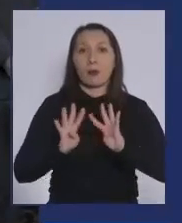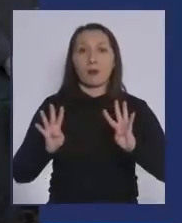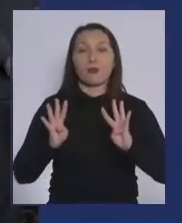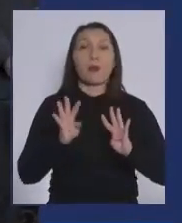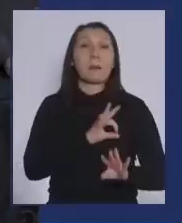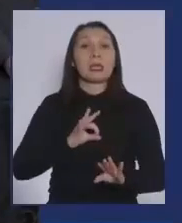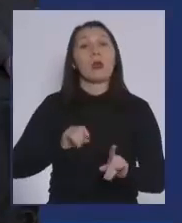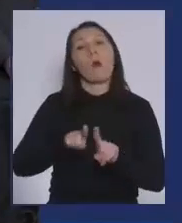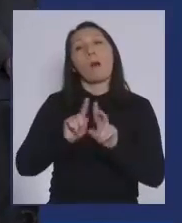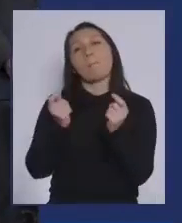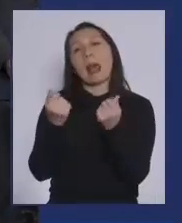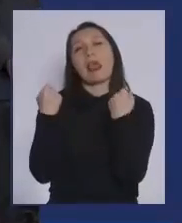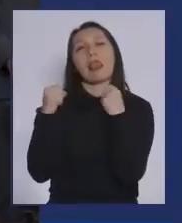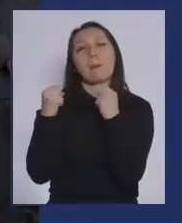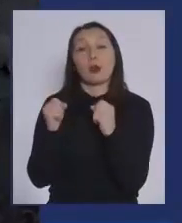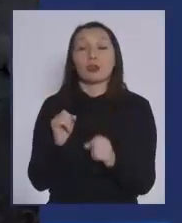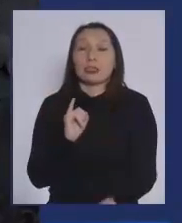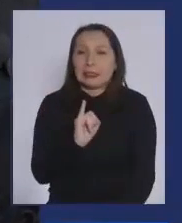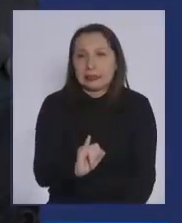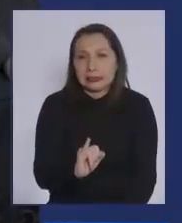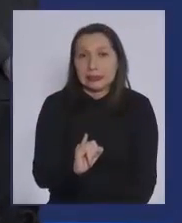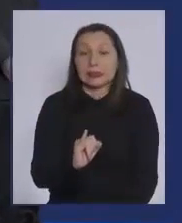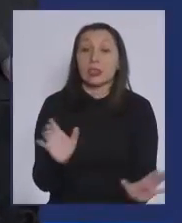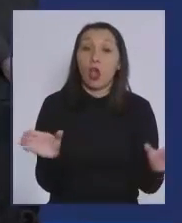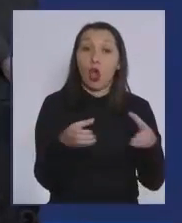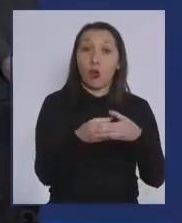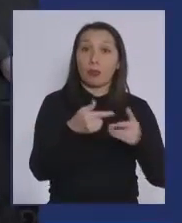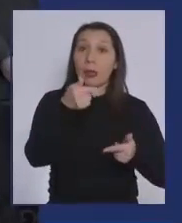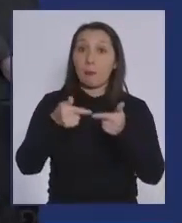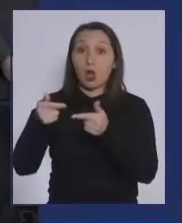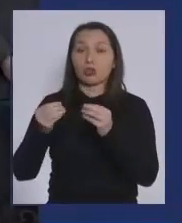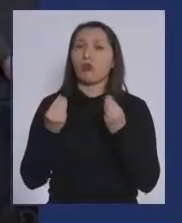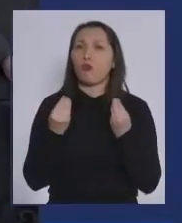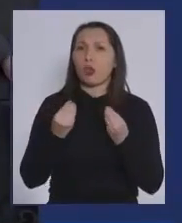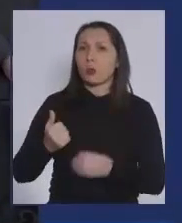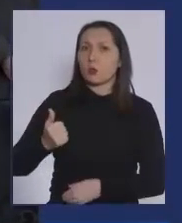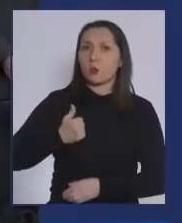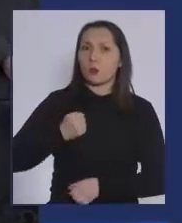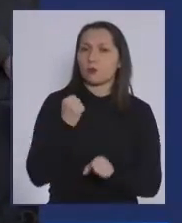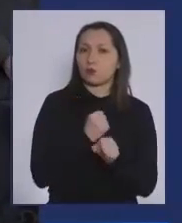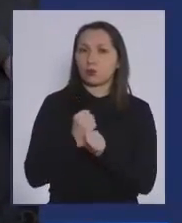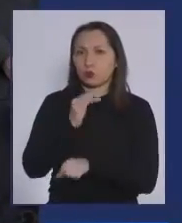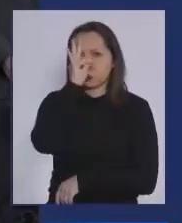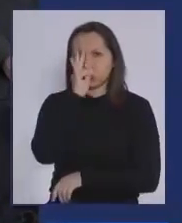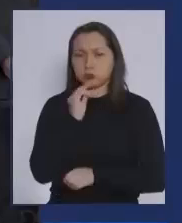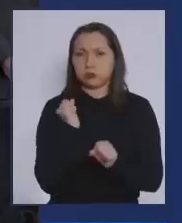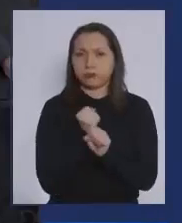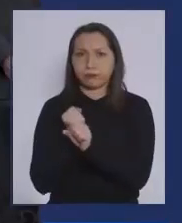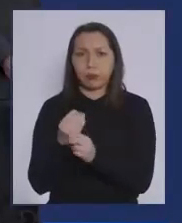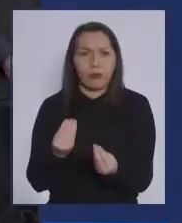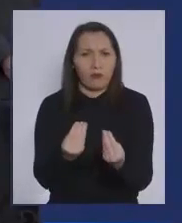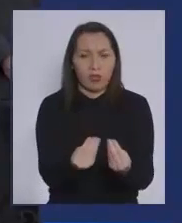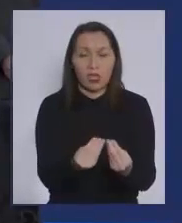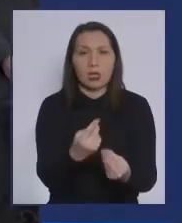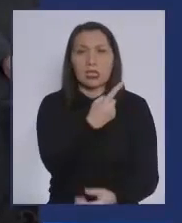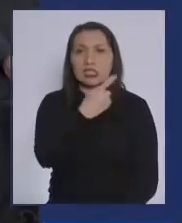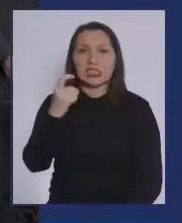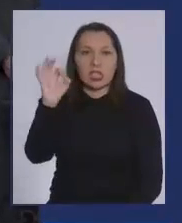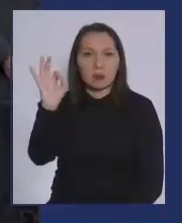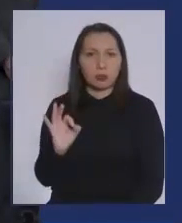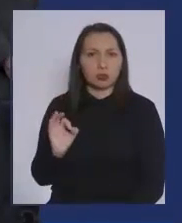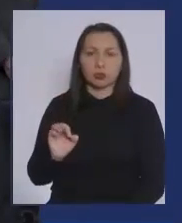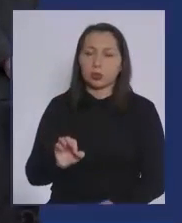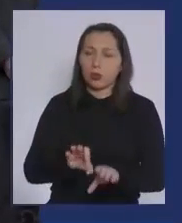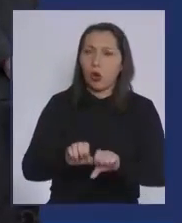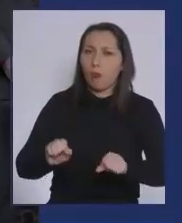nacional yo sí quiero decir que el comité político está cumpliendo bien sus funciones está 100%